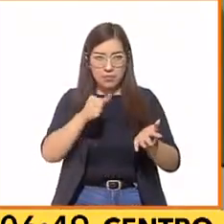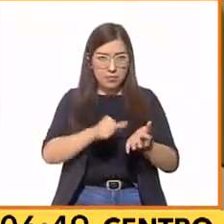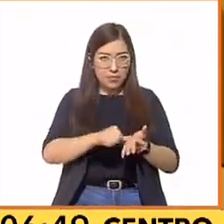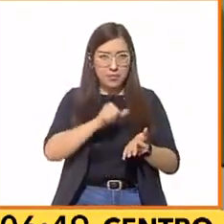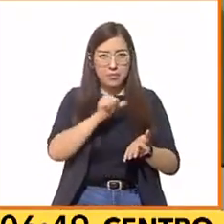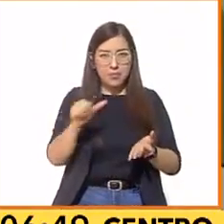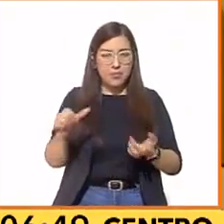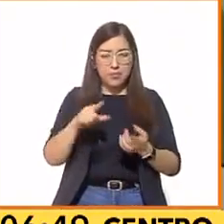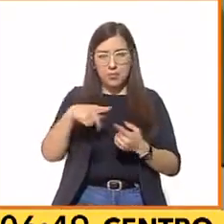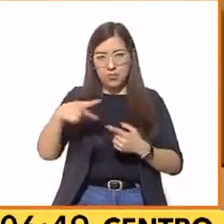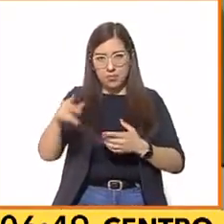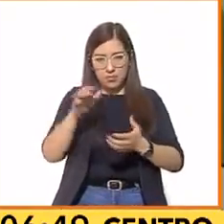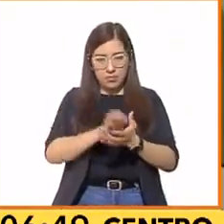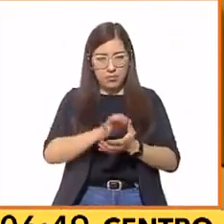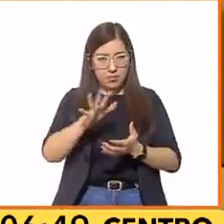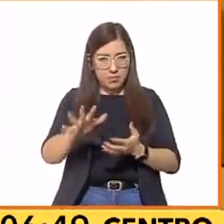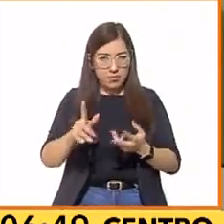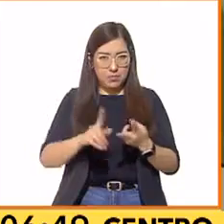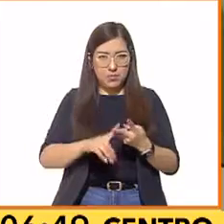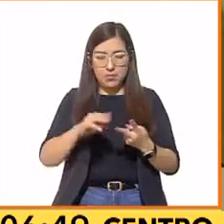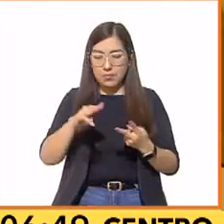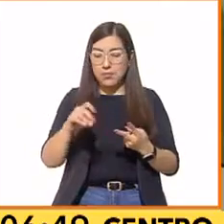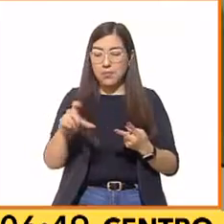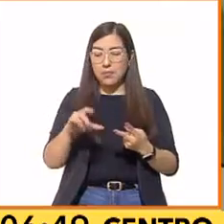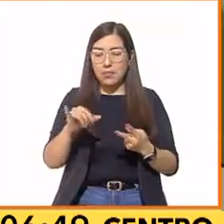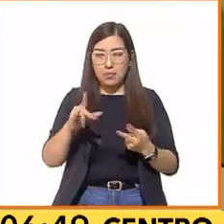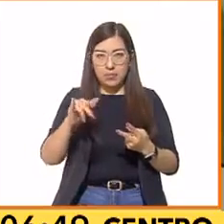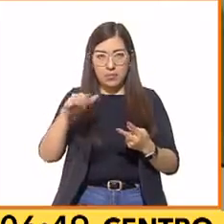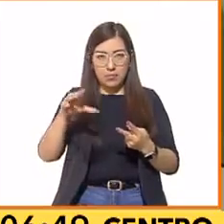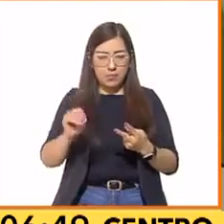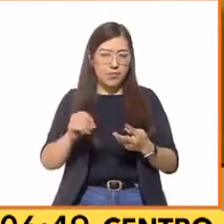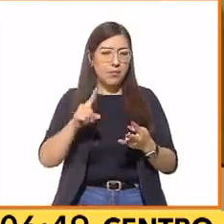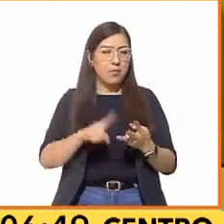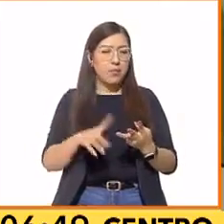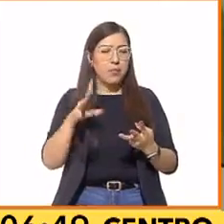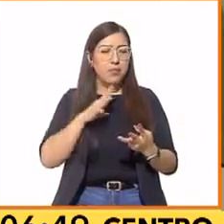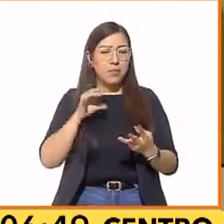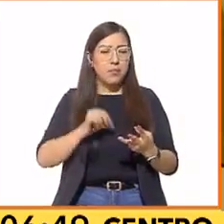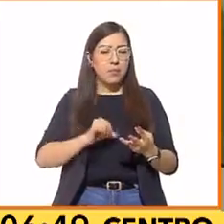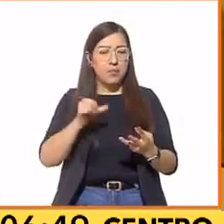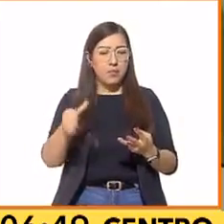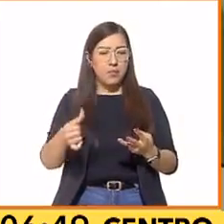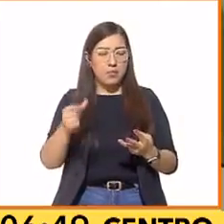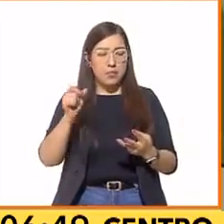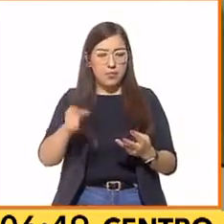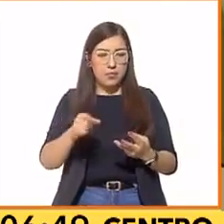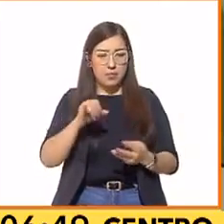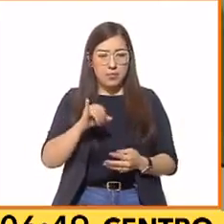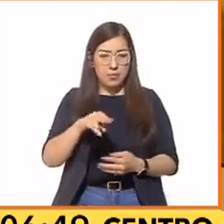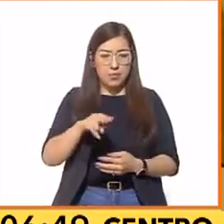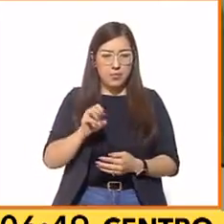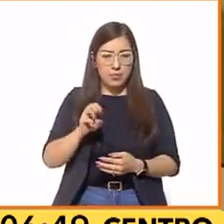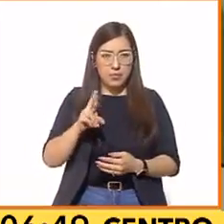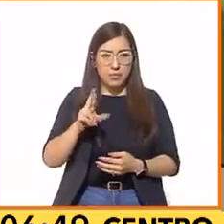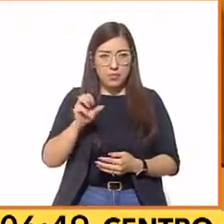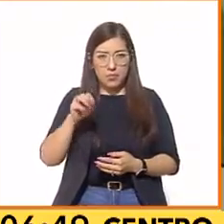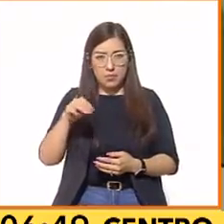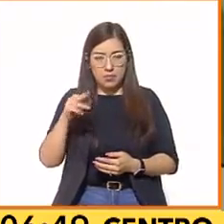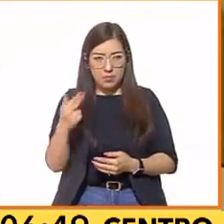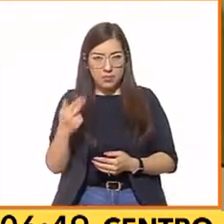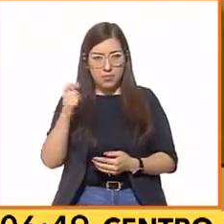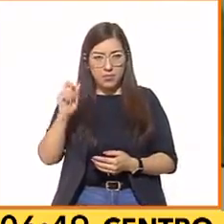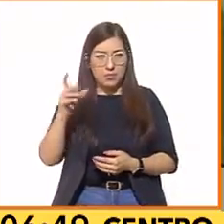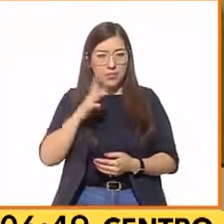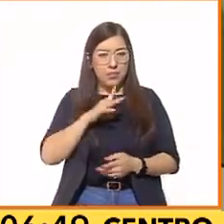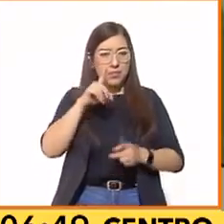a Maximiliano y a infinidad de personajes, llama la atención también esto que recupera el INERM sobre la caricatura política